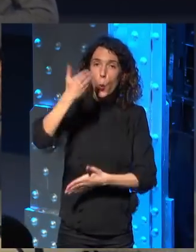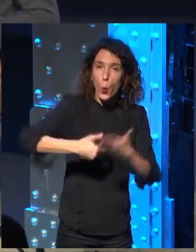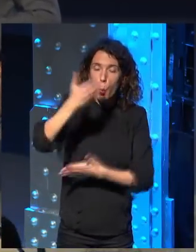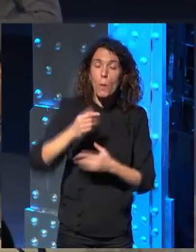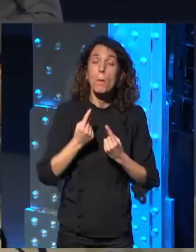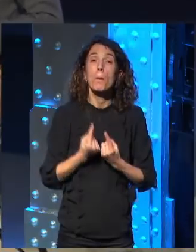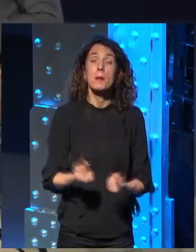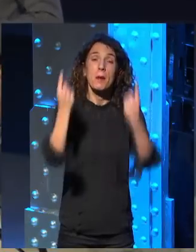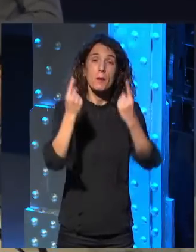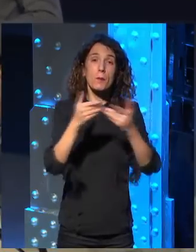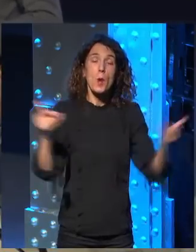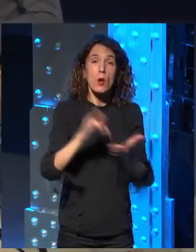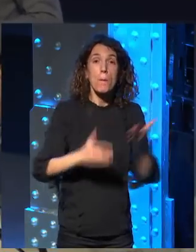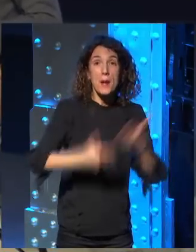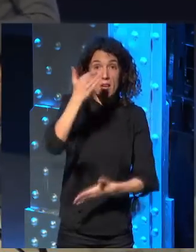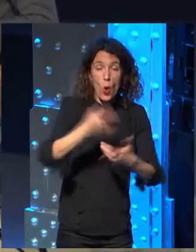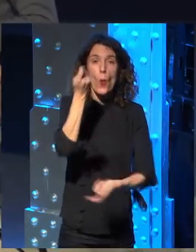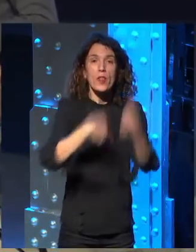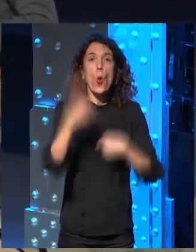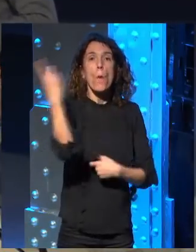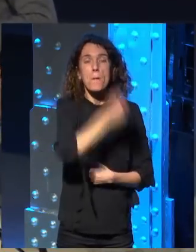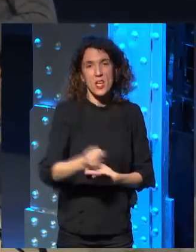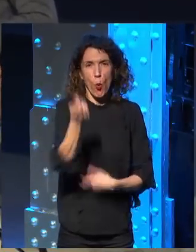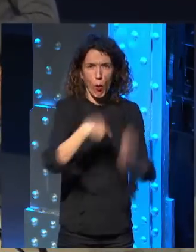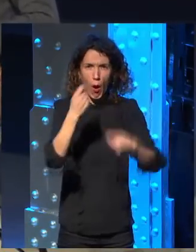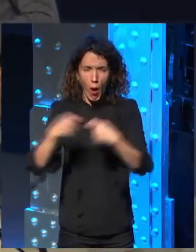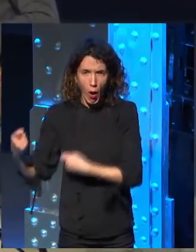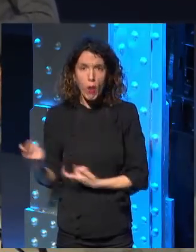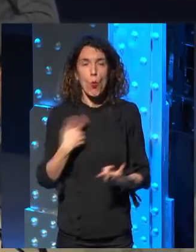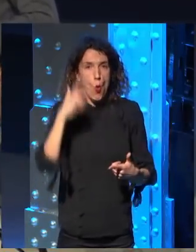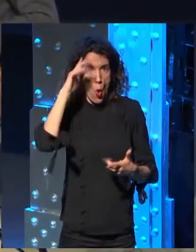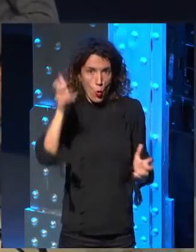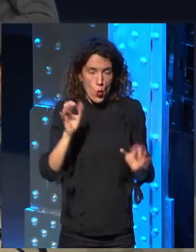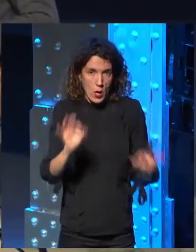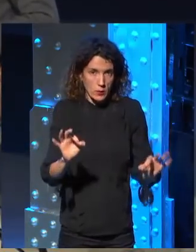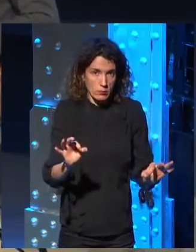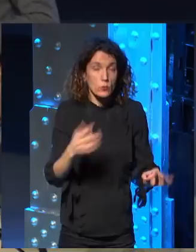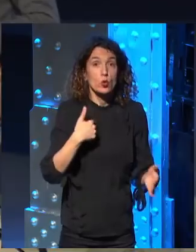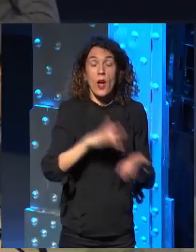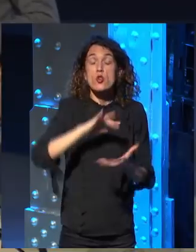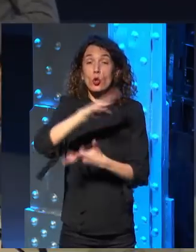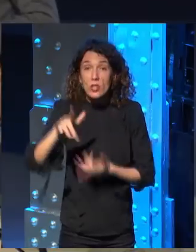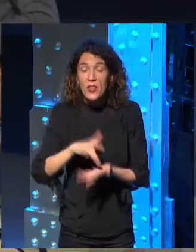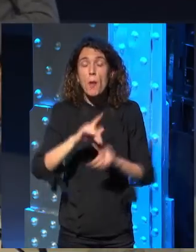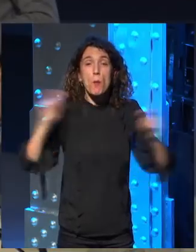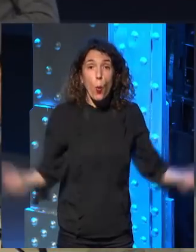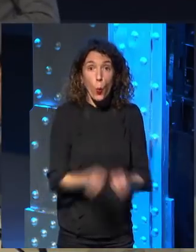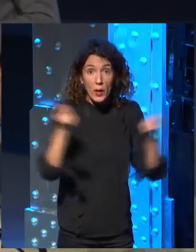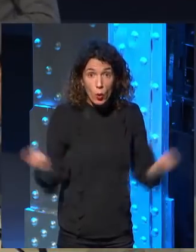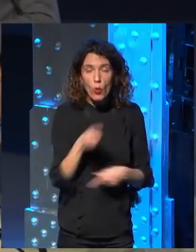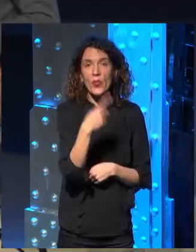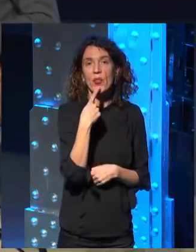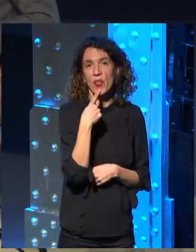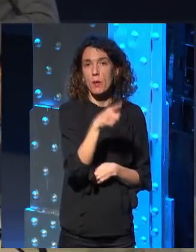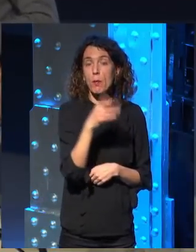la primera vez que un periódico vendió 1 millón de ejemplares, o así, fue una locura. Y era una noticia que él publicó, que